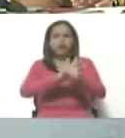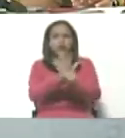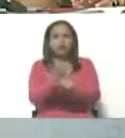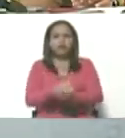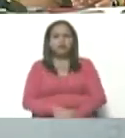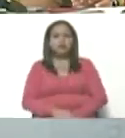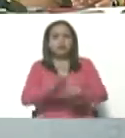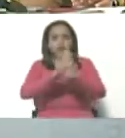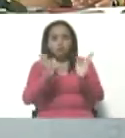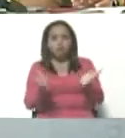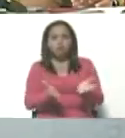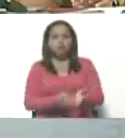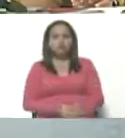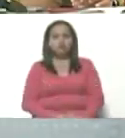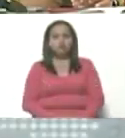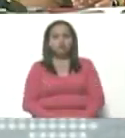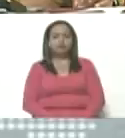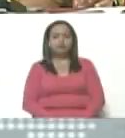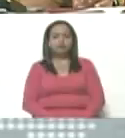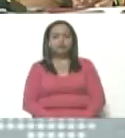coronavirus en el mundo.